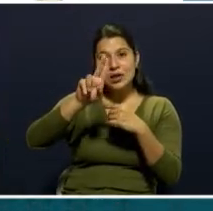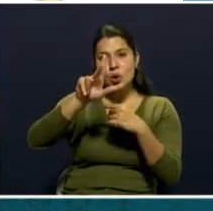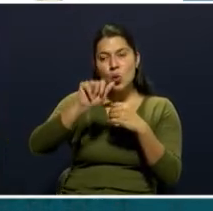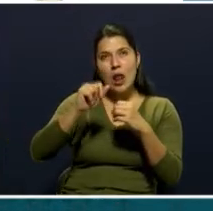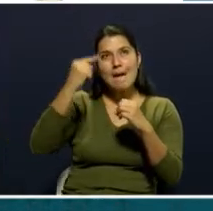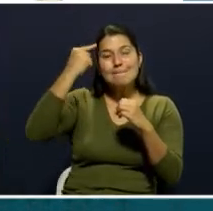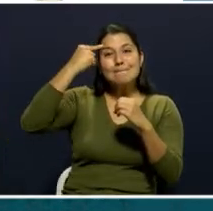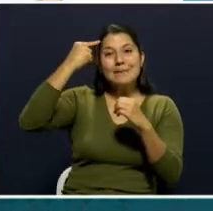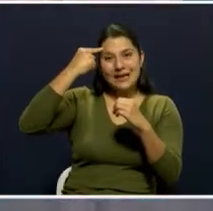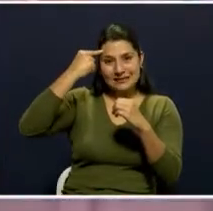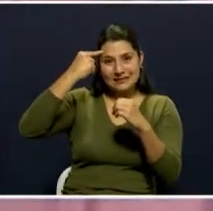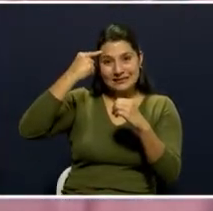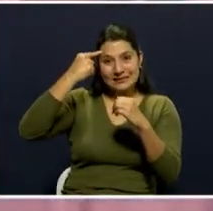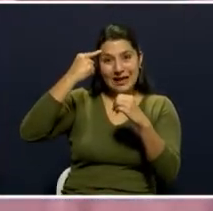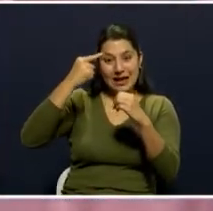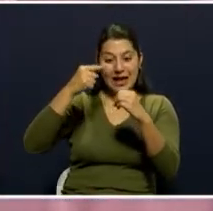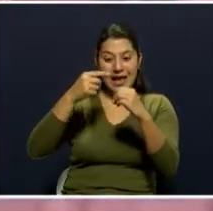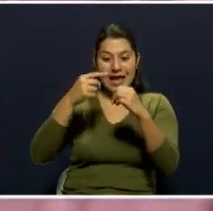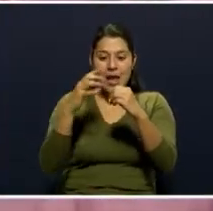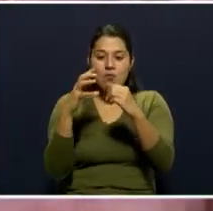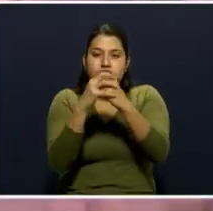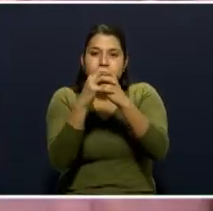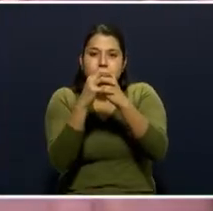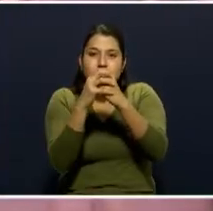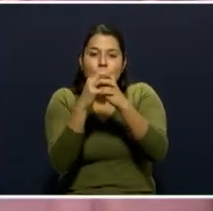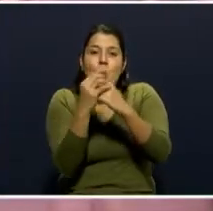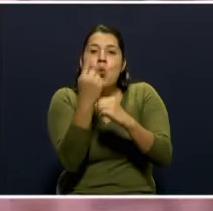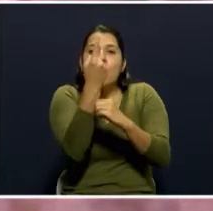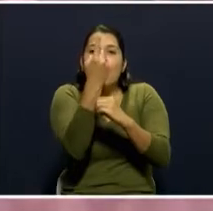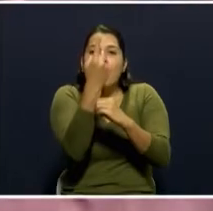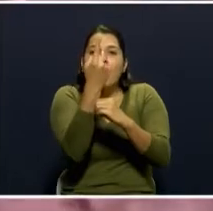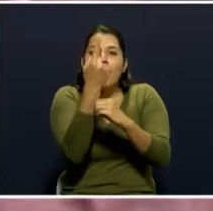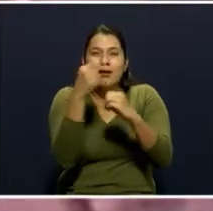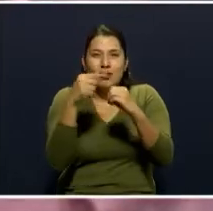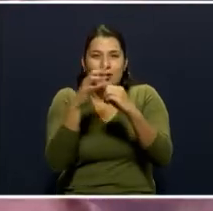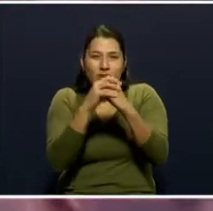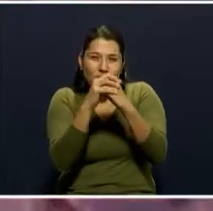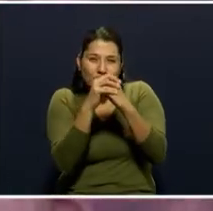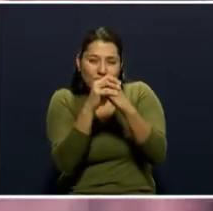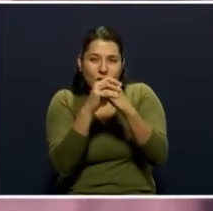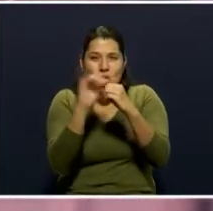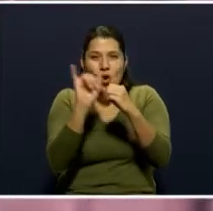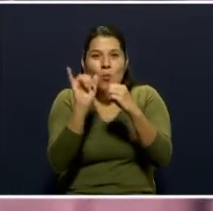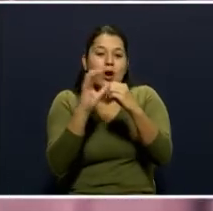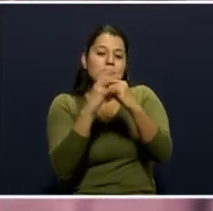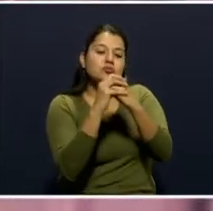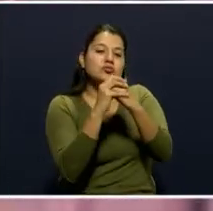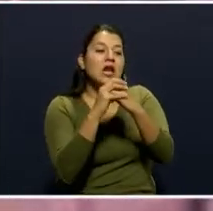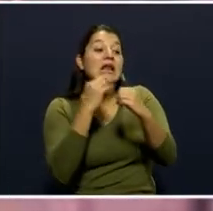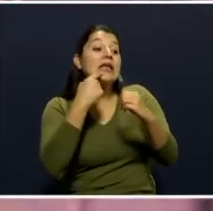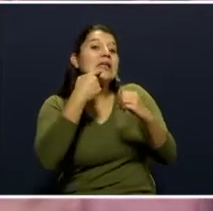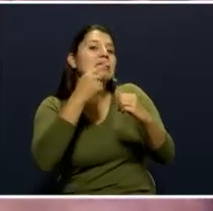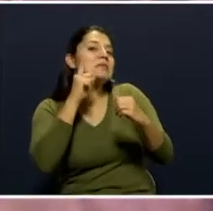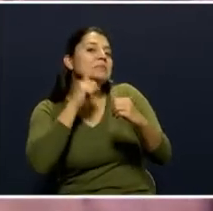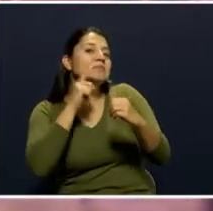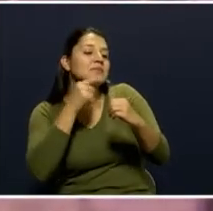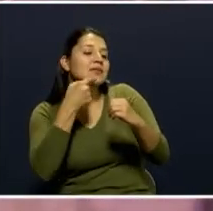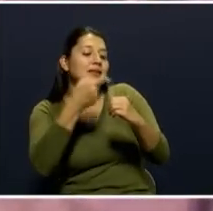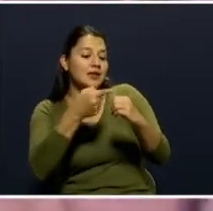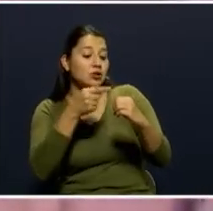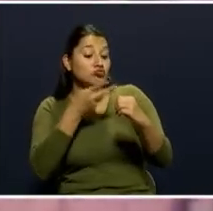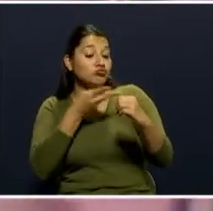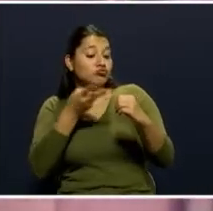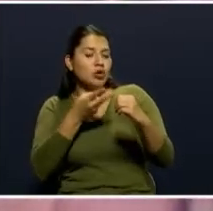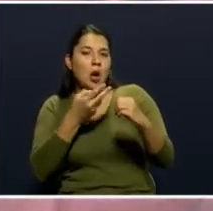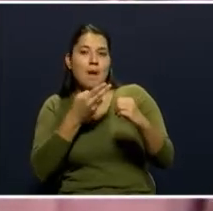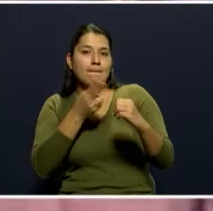es parte de esas proteínas para que se puedan reconocer. Se logra disfrazar muy bien, por así decirlo. Y entonces pone a toda